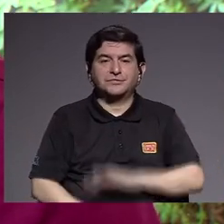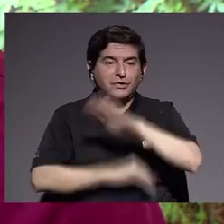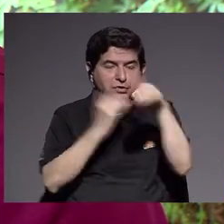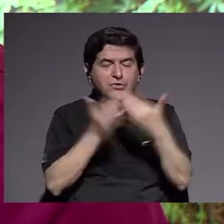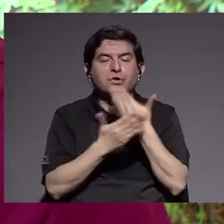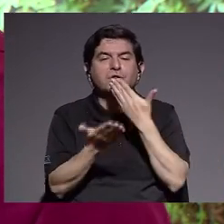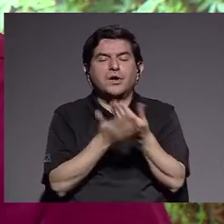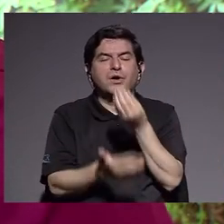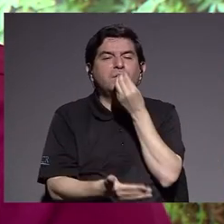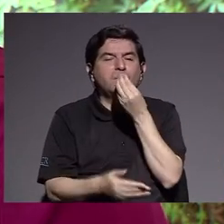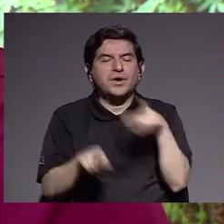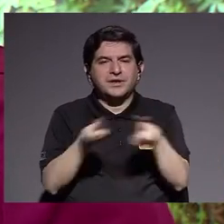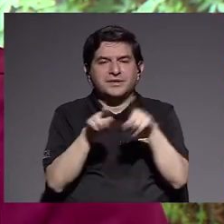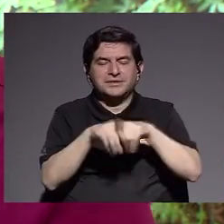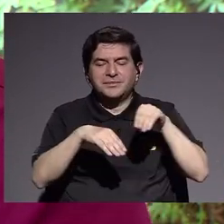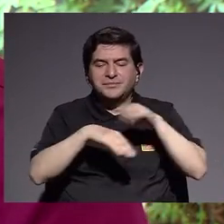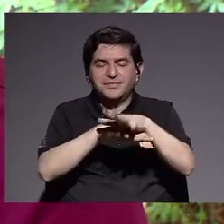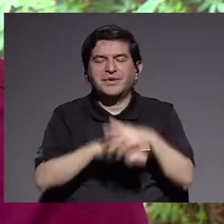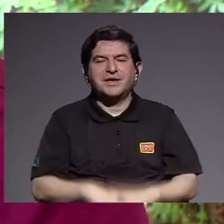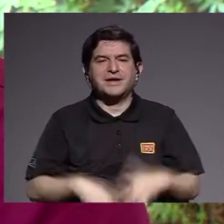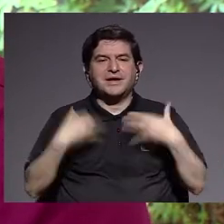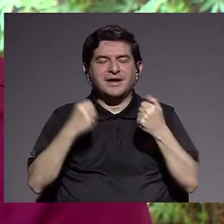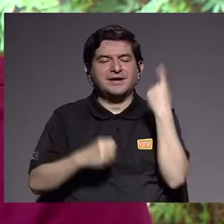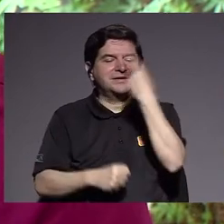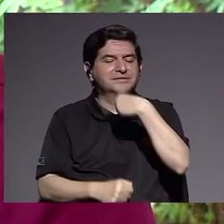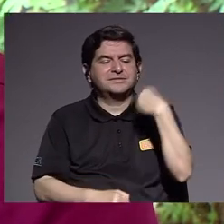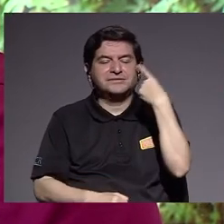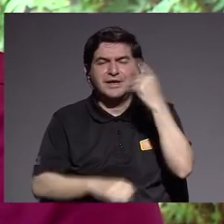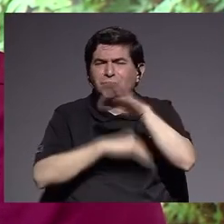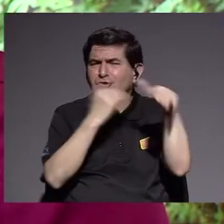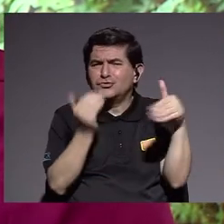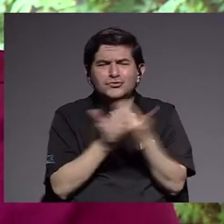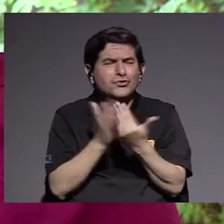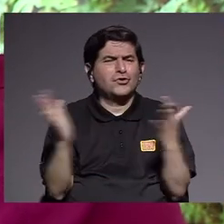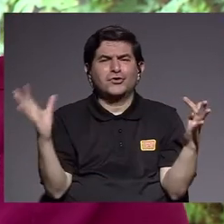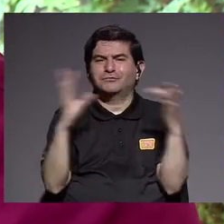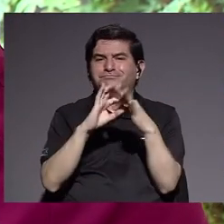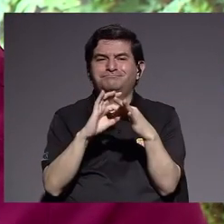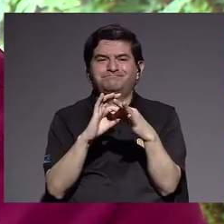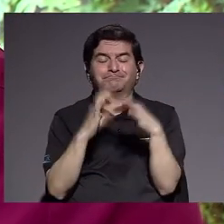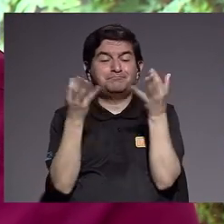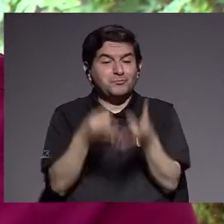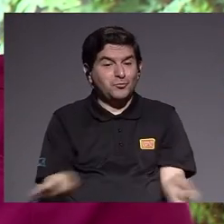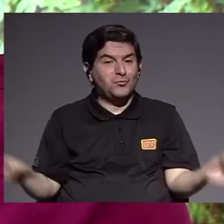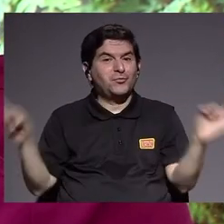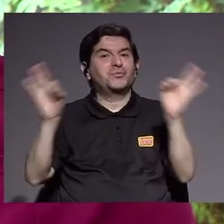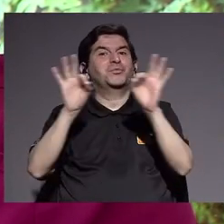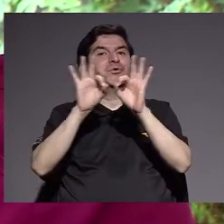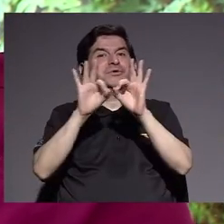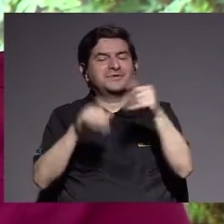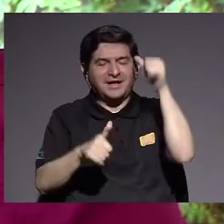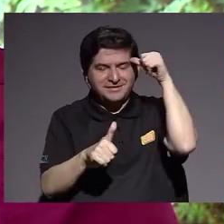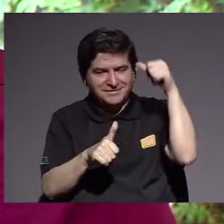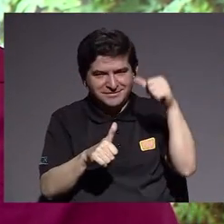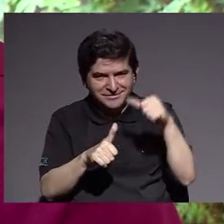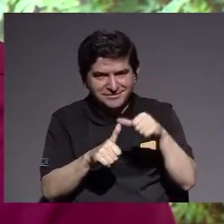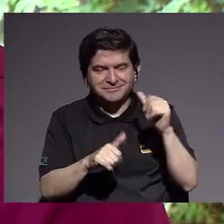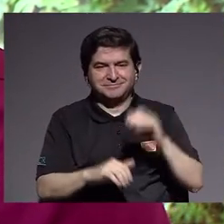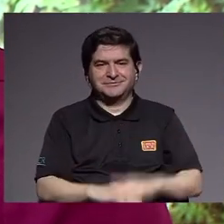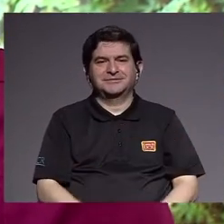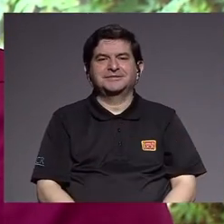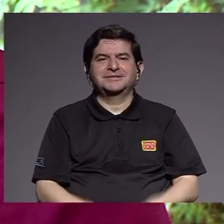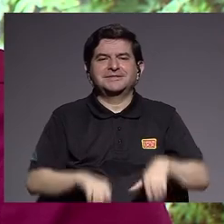entonces todo todo está interconectado eso es lo importante nuestro sistema humano nuestro cuerpo humano no va a funcionar